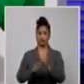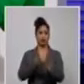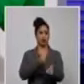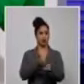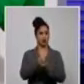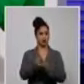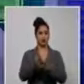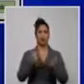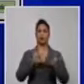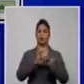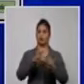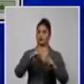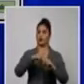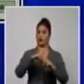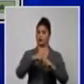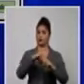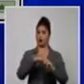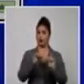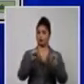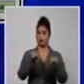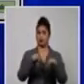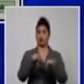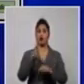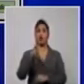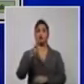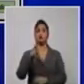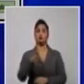que en estos momentos es de un